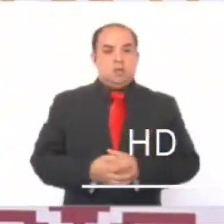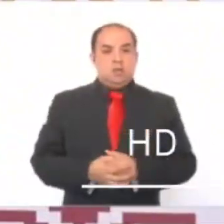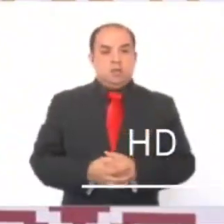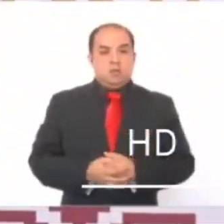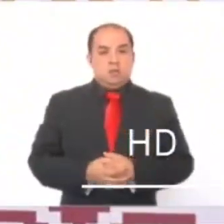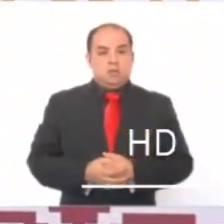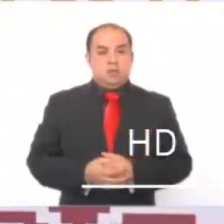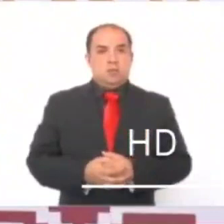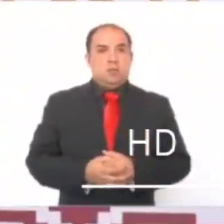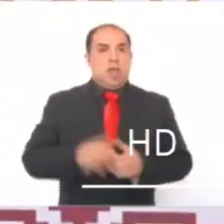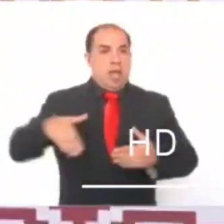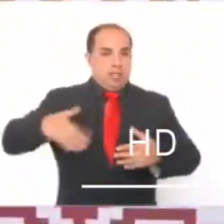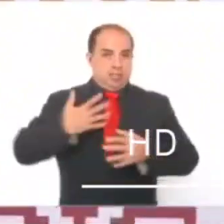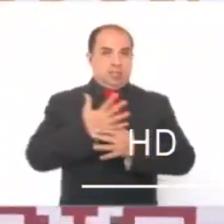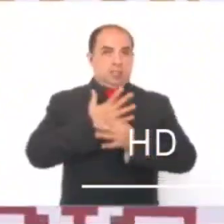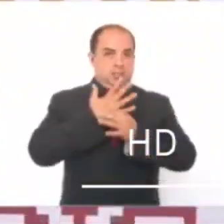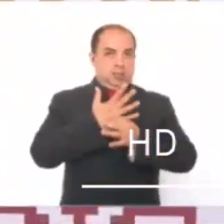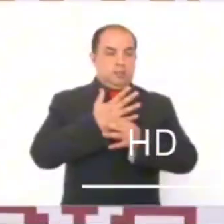decía,